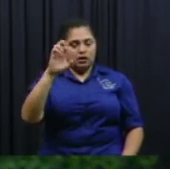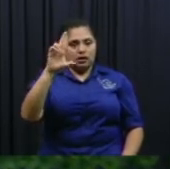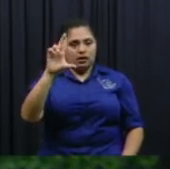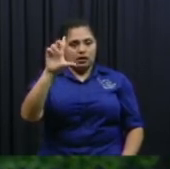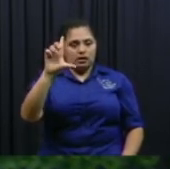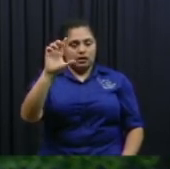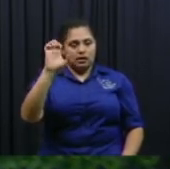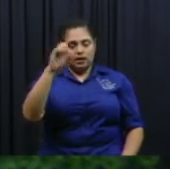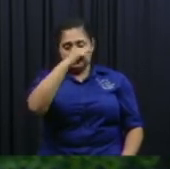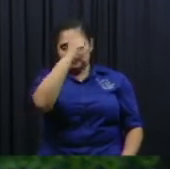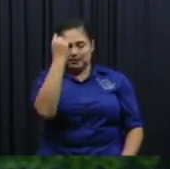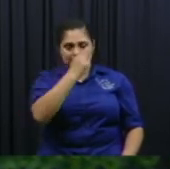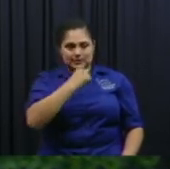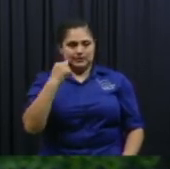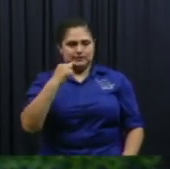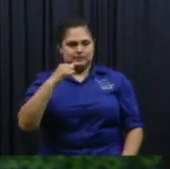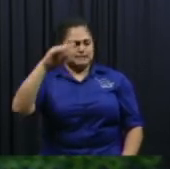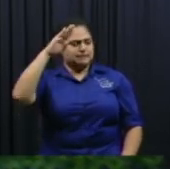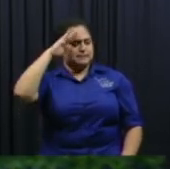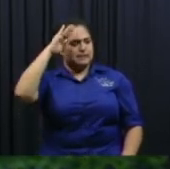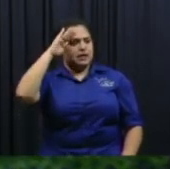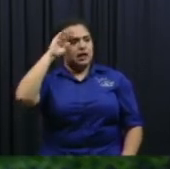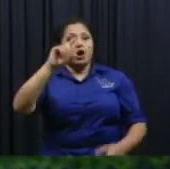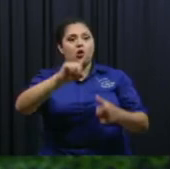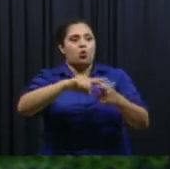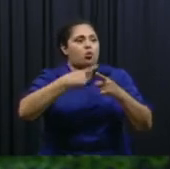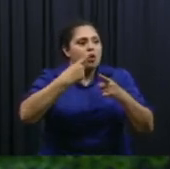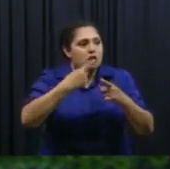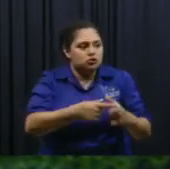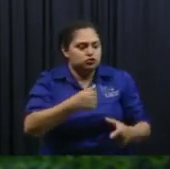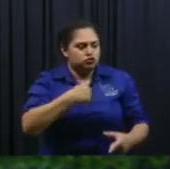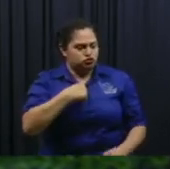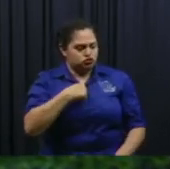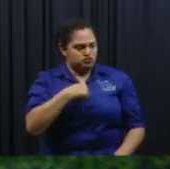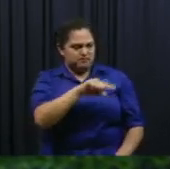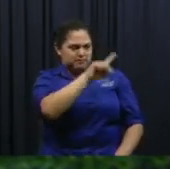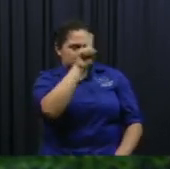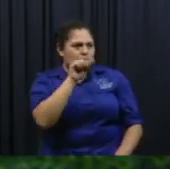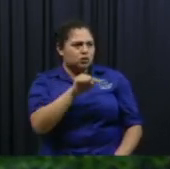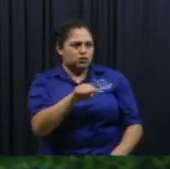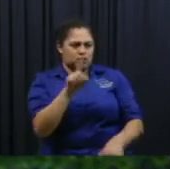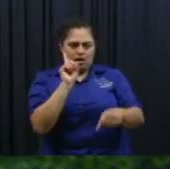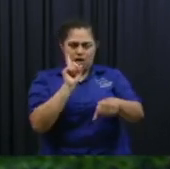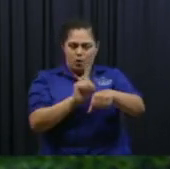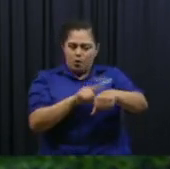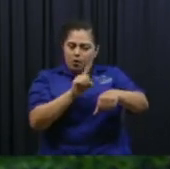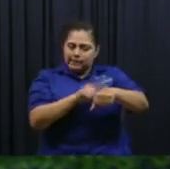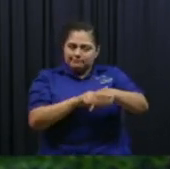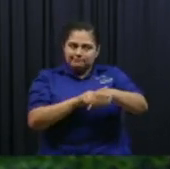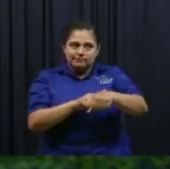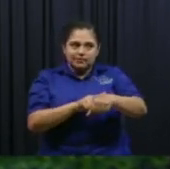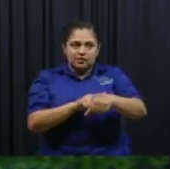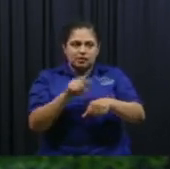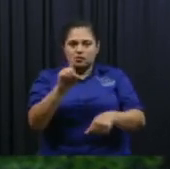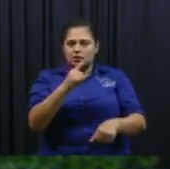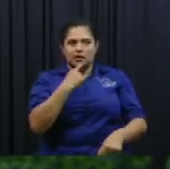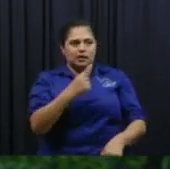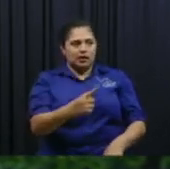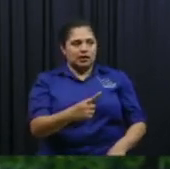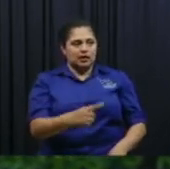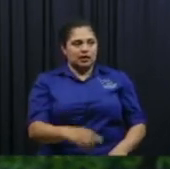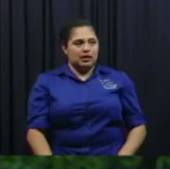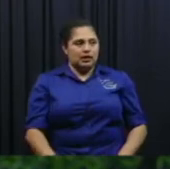Yo quiero coroneles que cuando yo les pregunte la hora no me digan